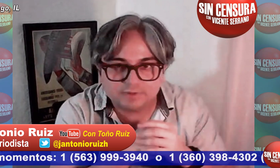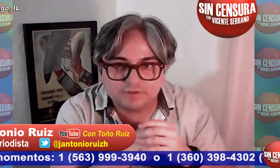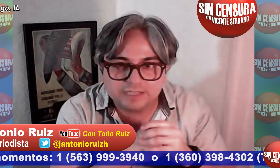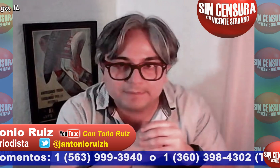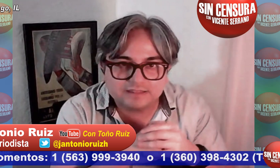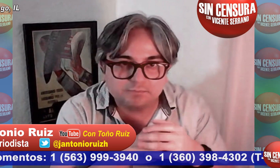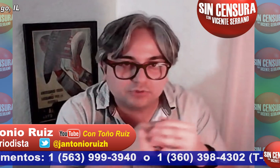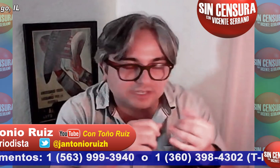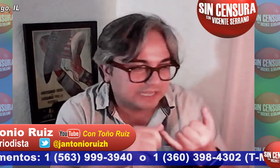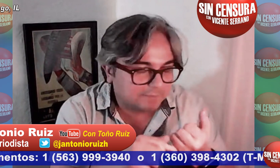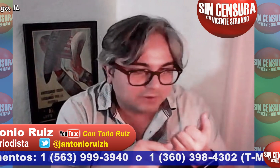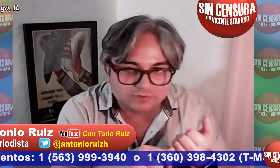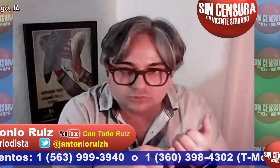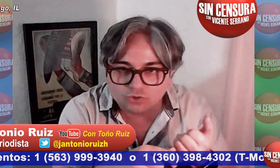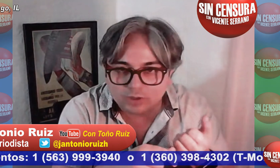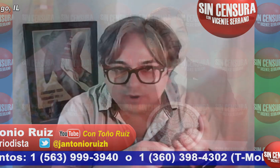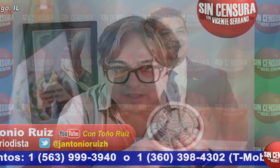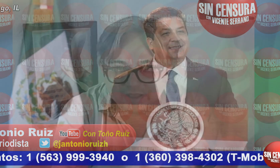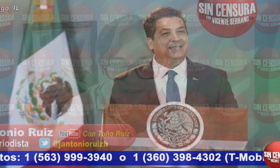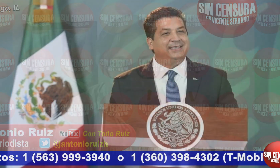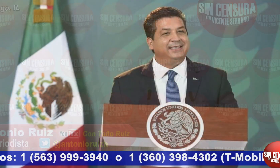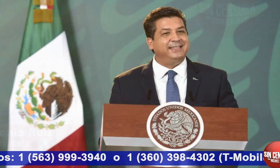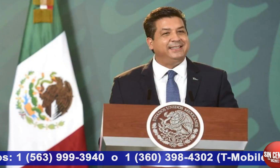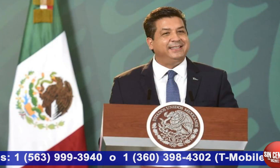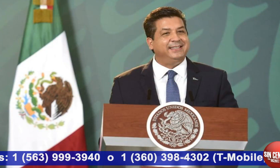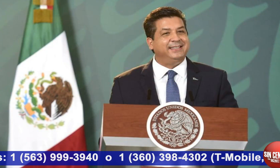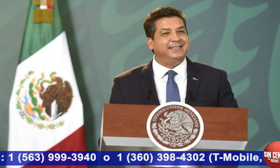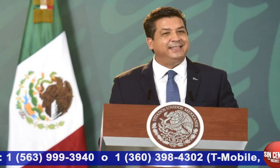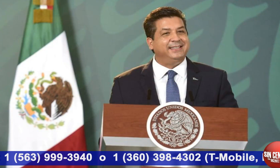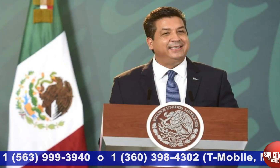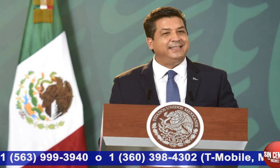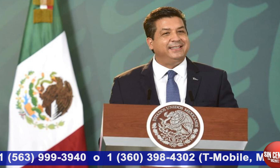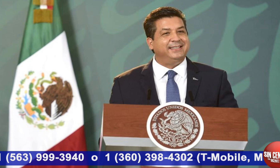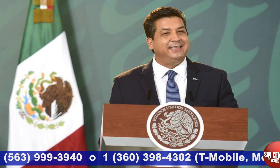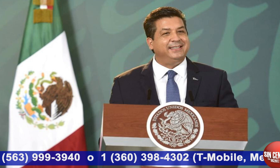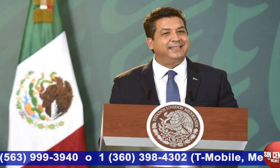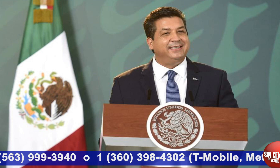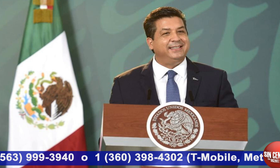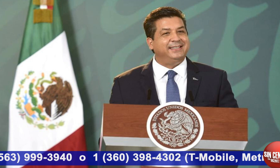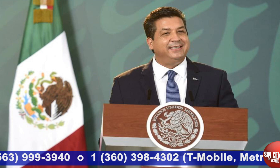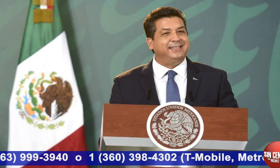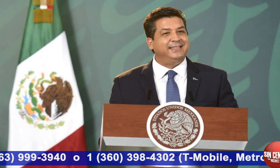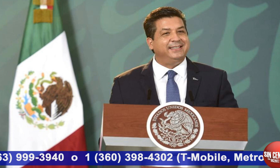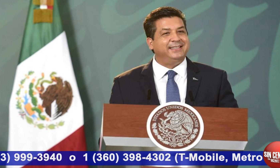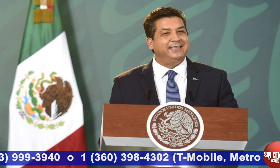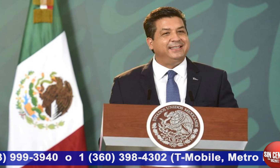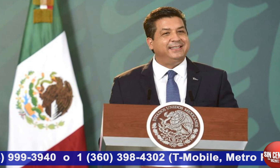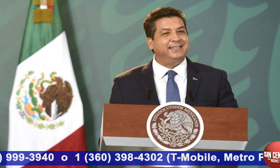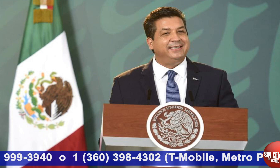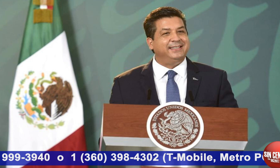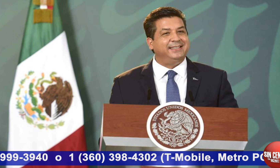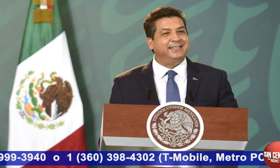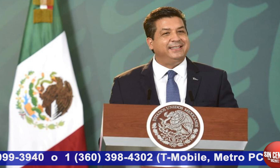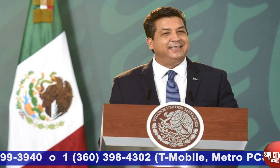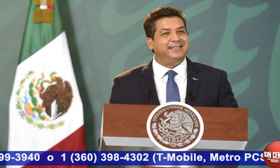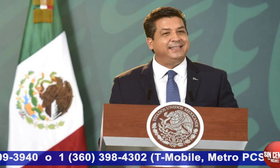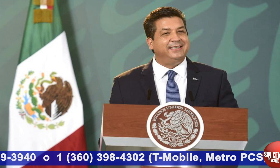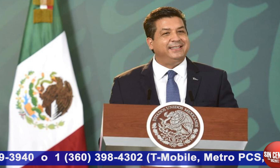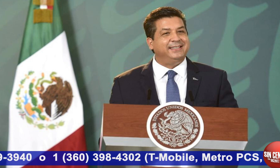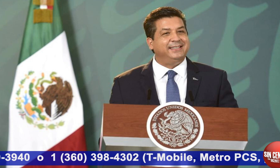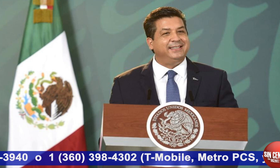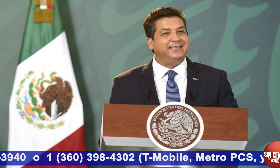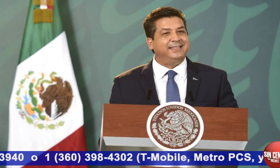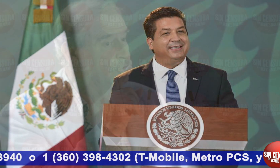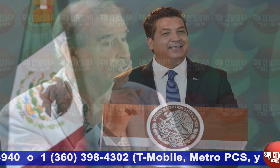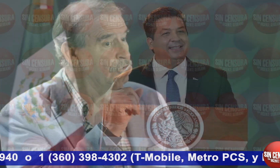entiende perfectamente porque le grabaron a sus colaboradores, lo difamaron en los medios de comunicación, porque Vicente Fox intentó meterlo a la